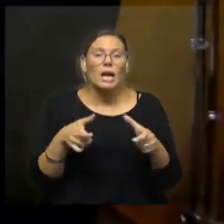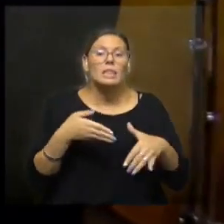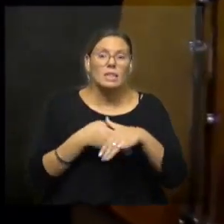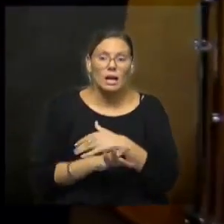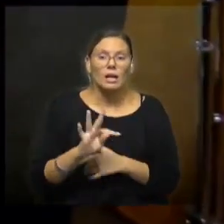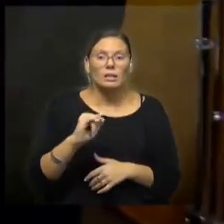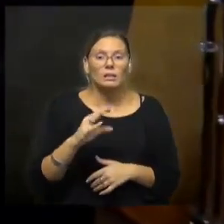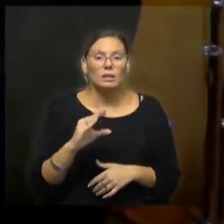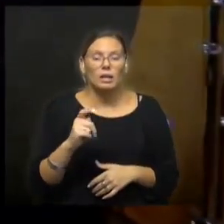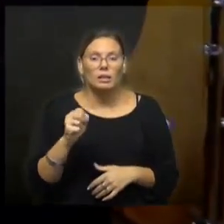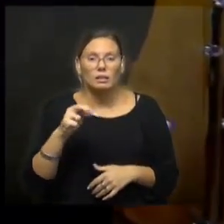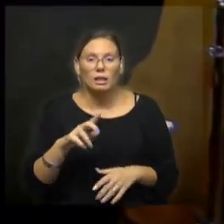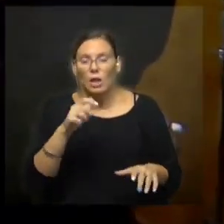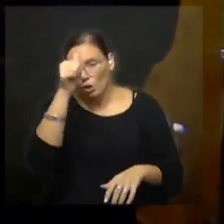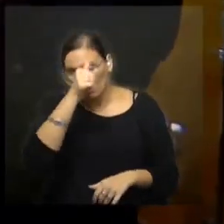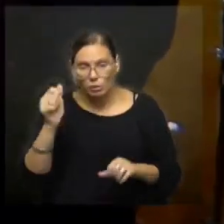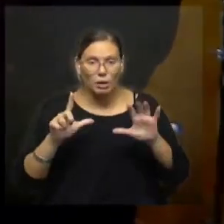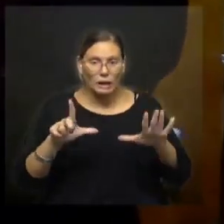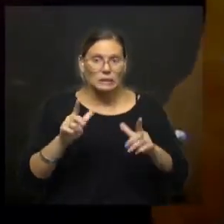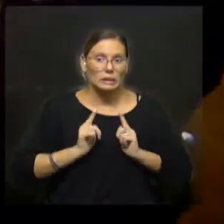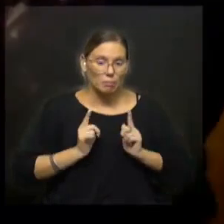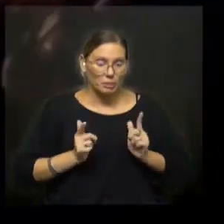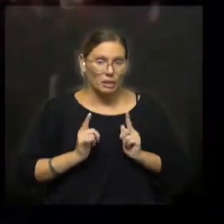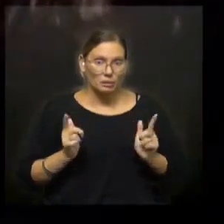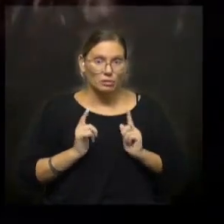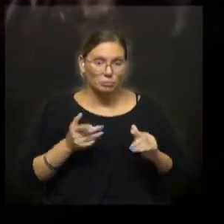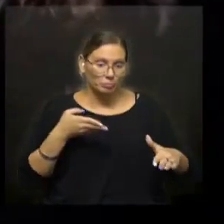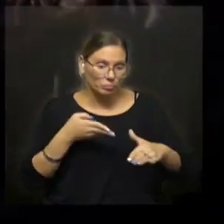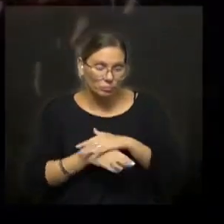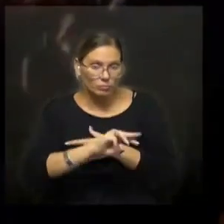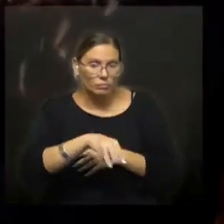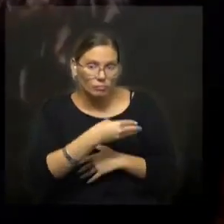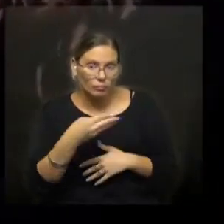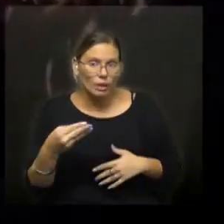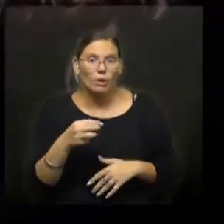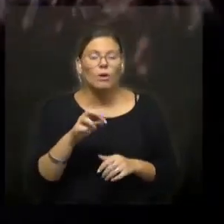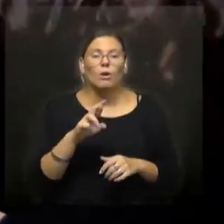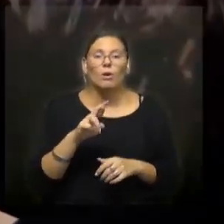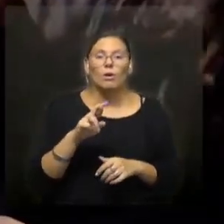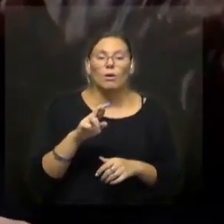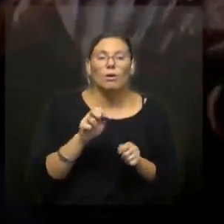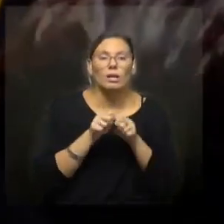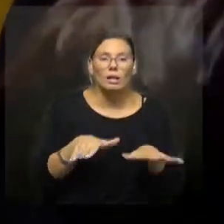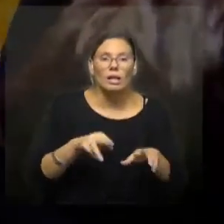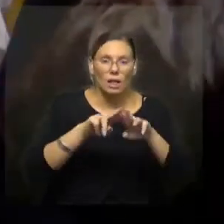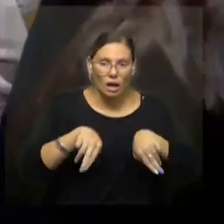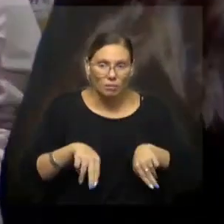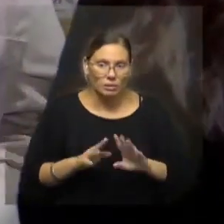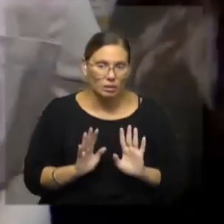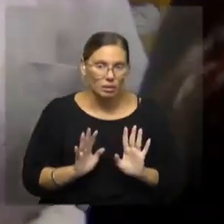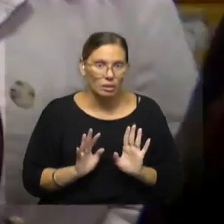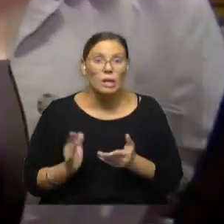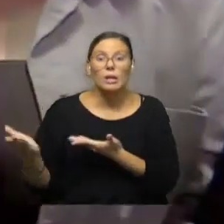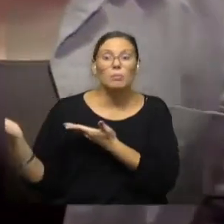por Ticantel y el domingo a las 19 estamos allí esperando. Así que entran a la web o Red Habitat y están allí. Perfecto, está todo dicho, está